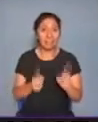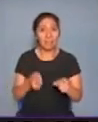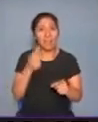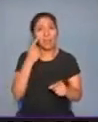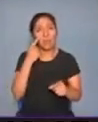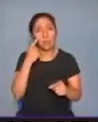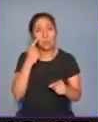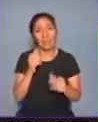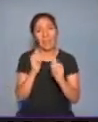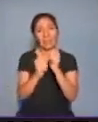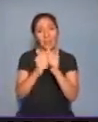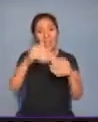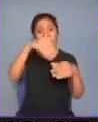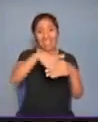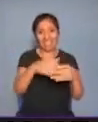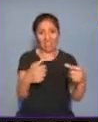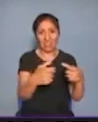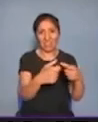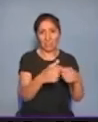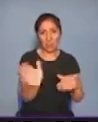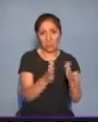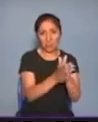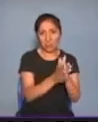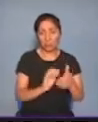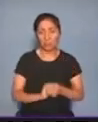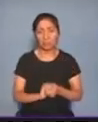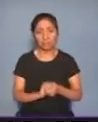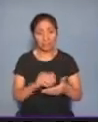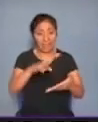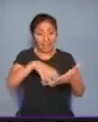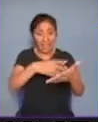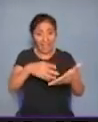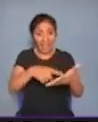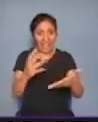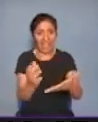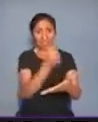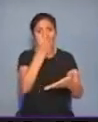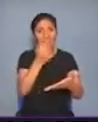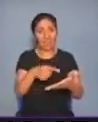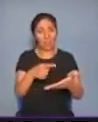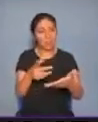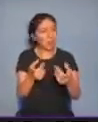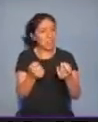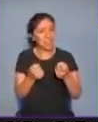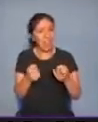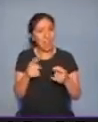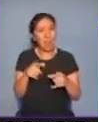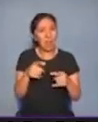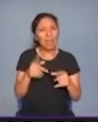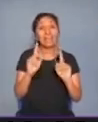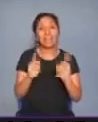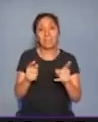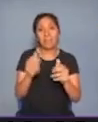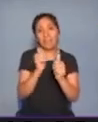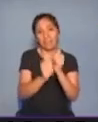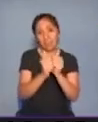adentro de la institución Está bueno de eso se trata también o sea en el calendario encontramos todo lo que necesitamos para poder ubicarnos y también están todas las historias de